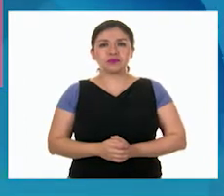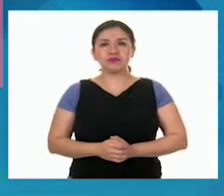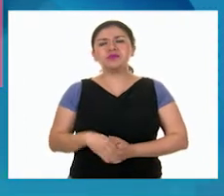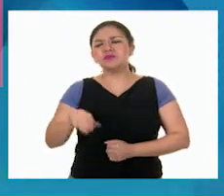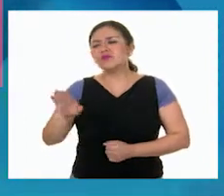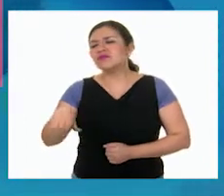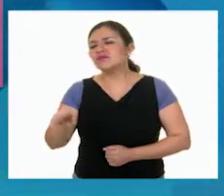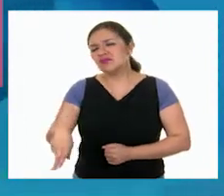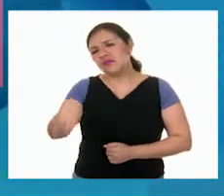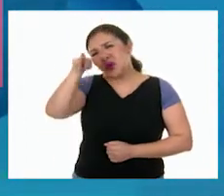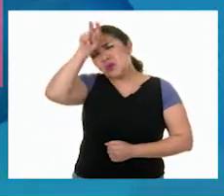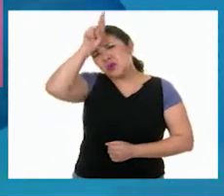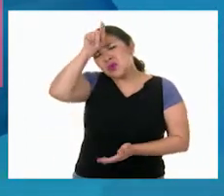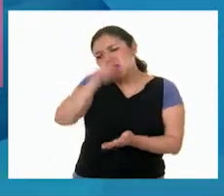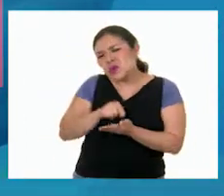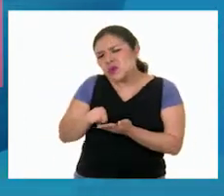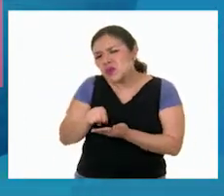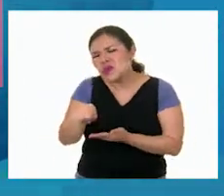Doña hormiga,